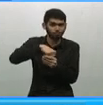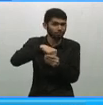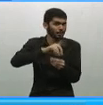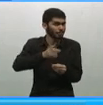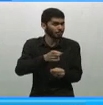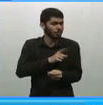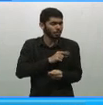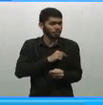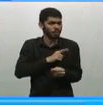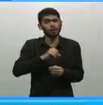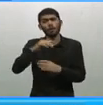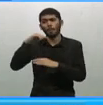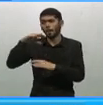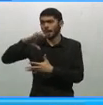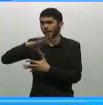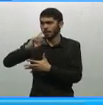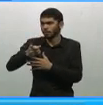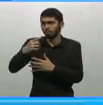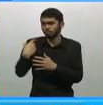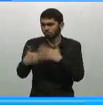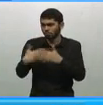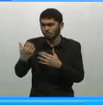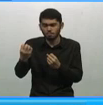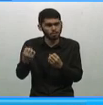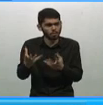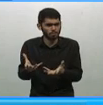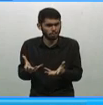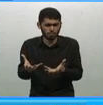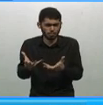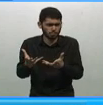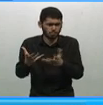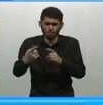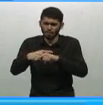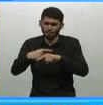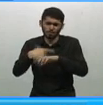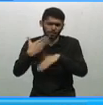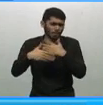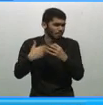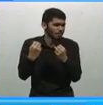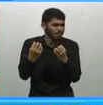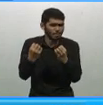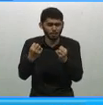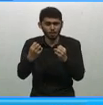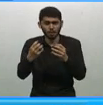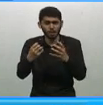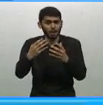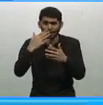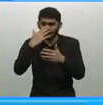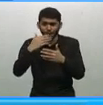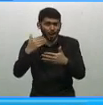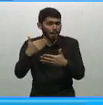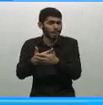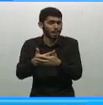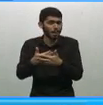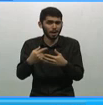América porque creo que se venía haciendo una muy buena copa América muy buen nivel de de juego que lamentablemente no no pudimos lograrlo